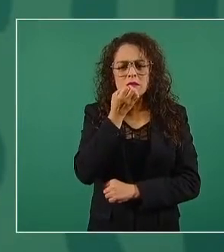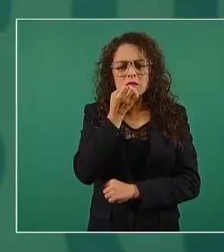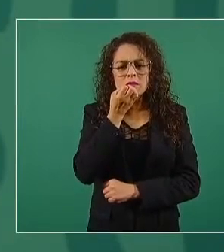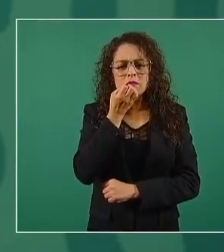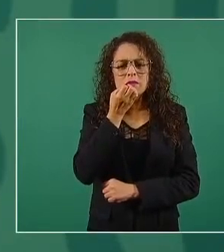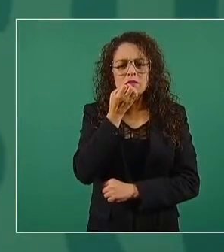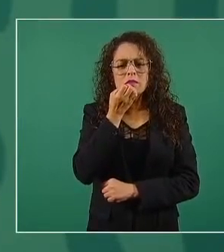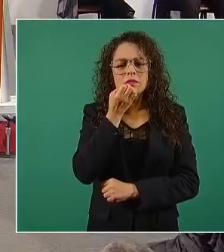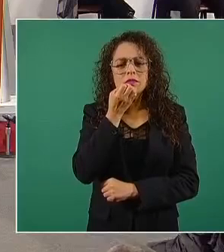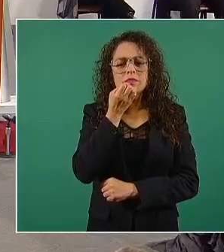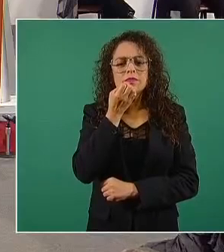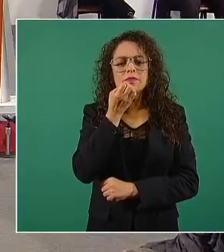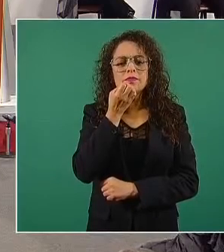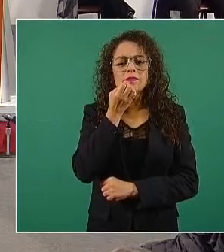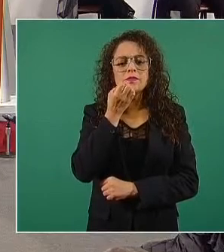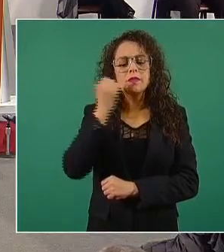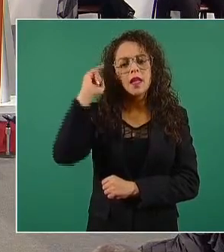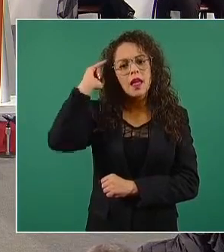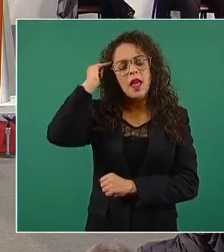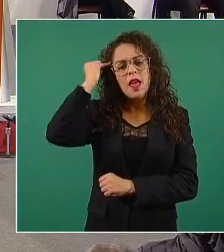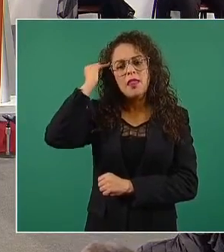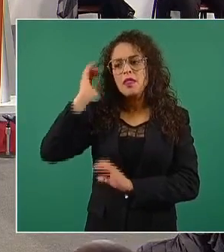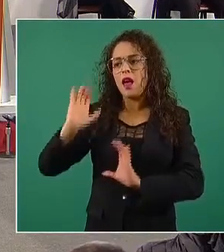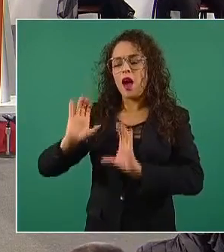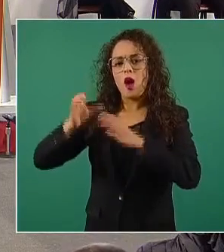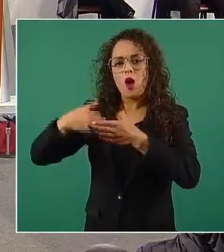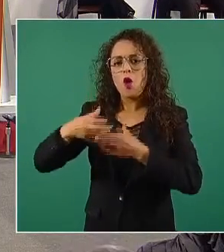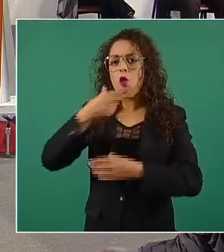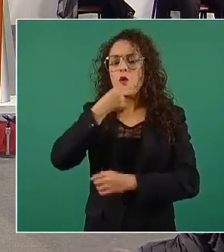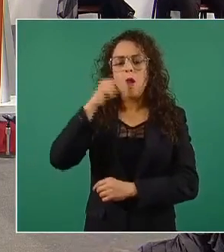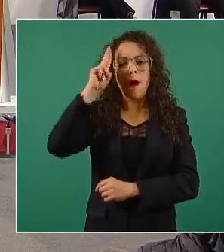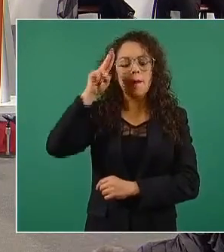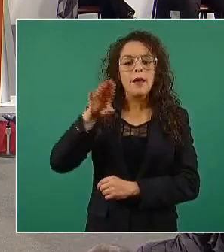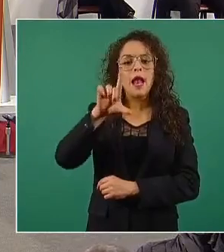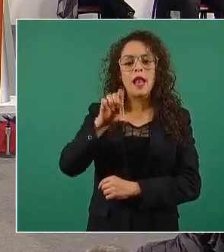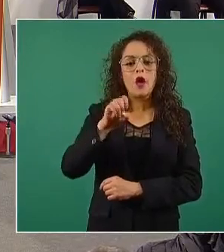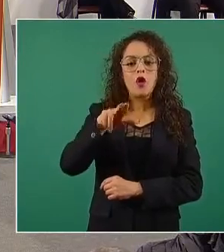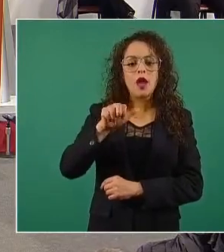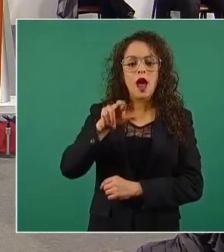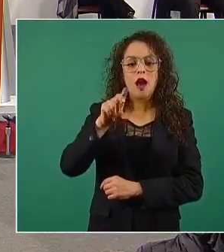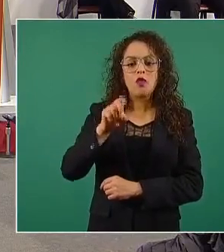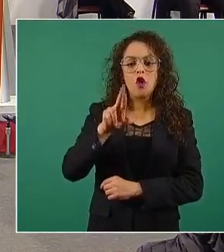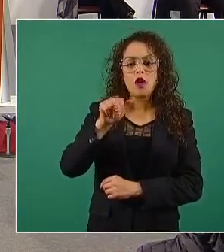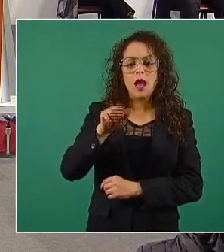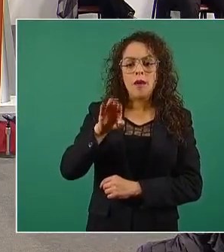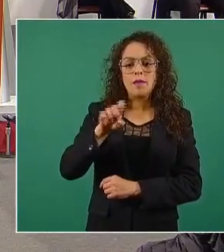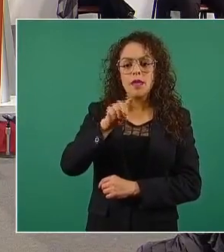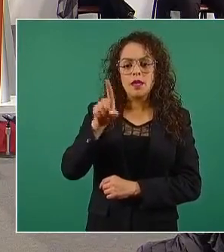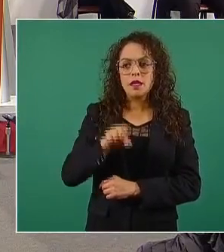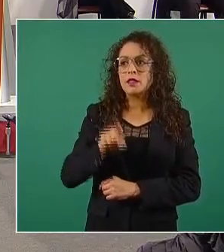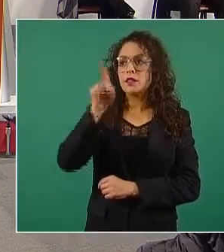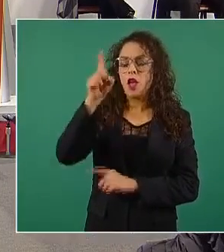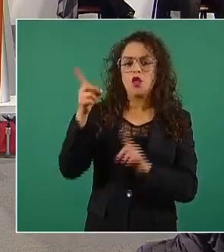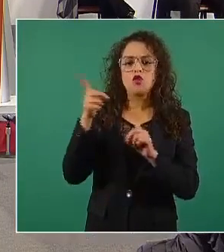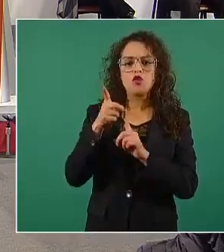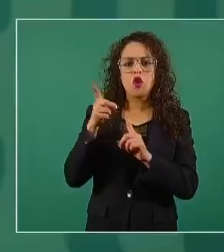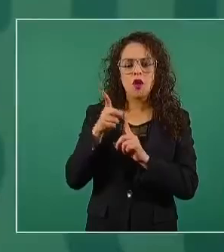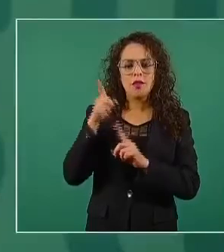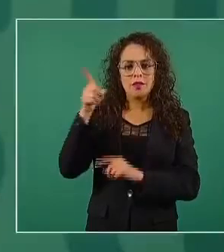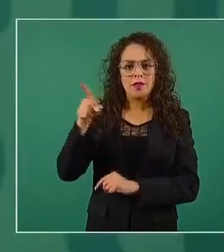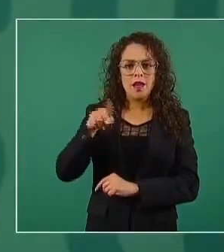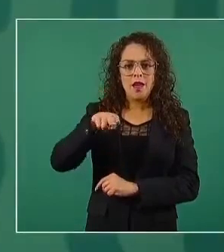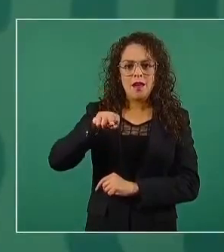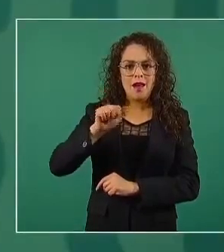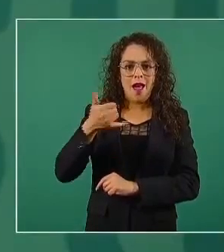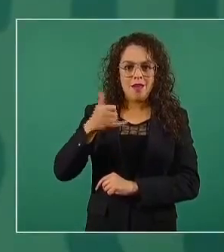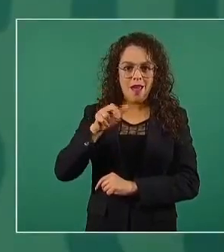de las escuelas indígenas, el maestro Leonardo Ramírez Cortés de Nayarit, mostró